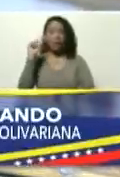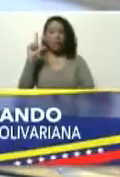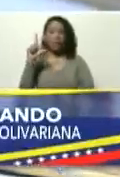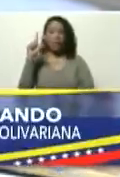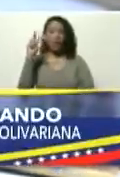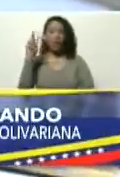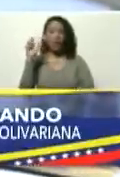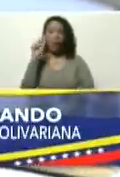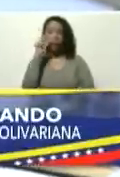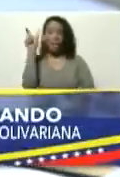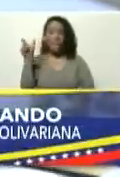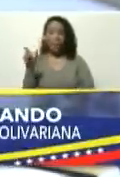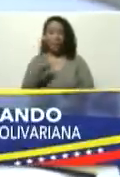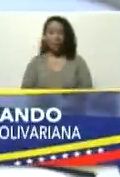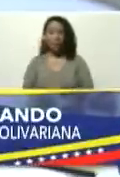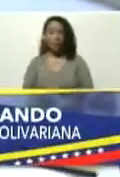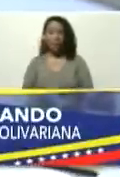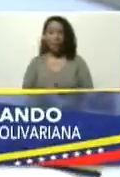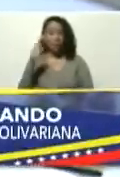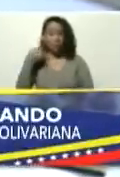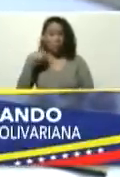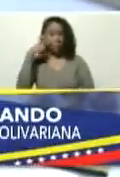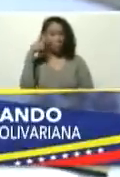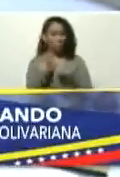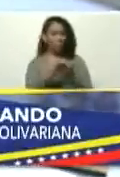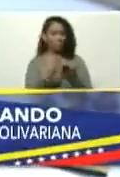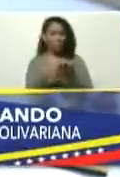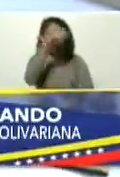consta su dedicación,